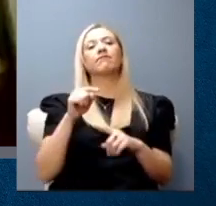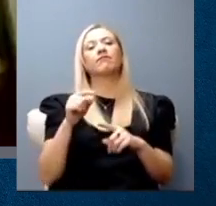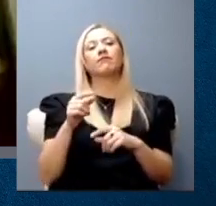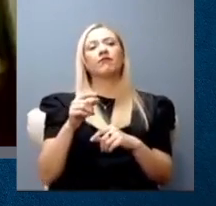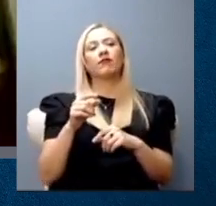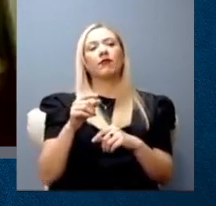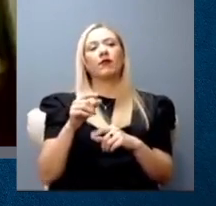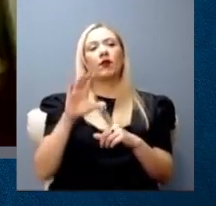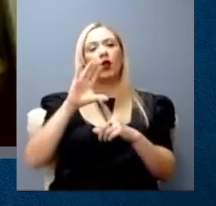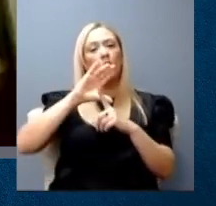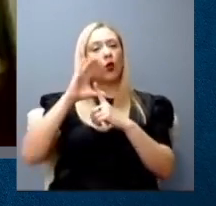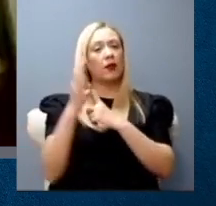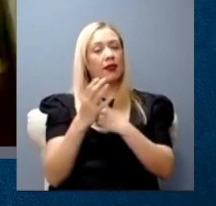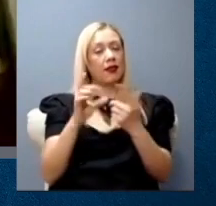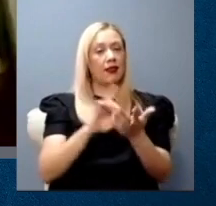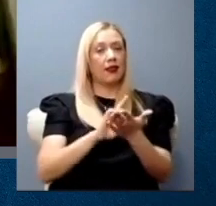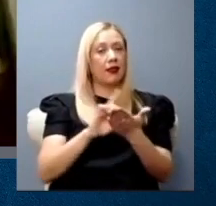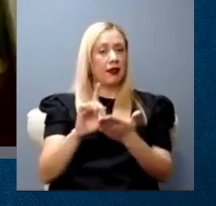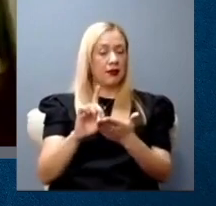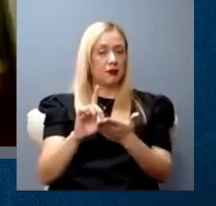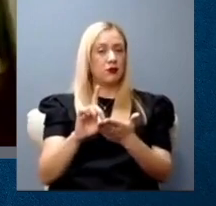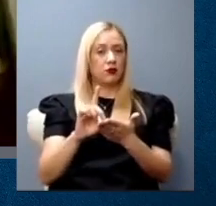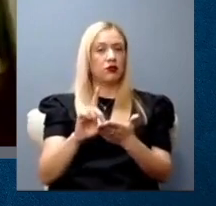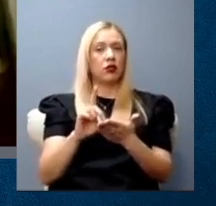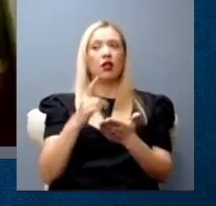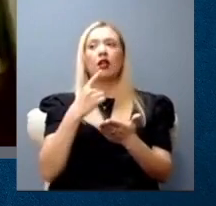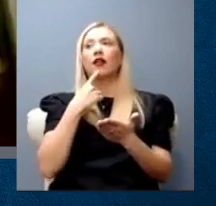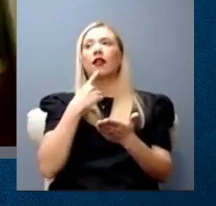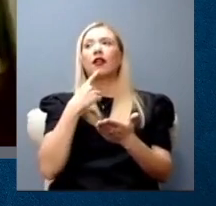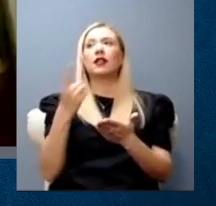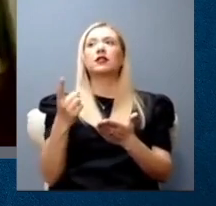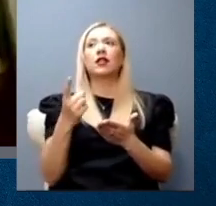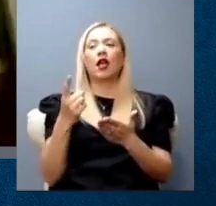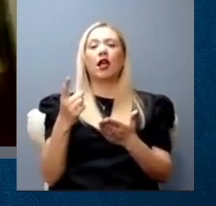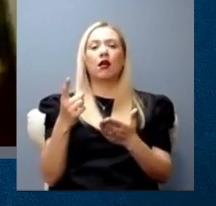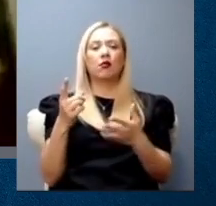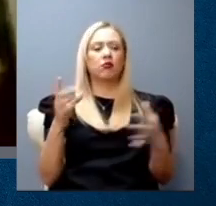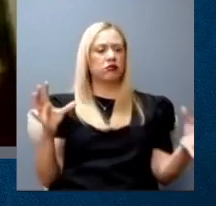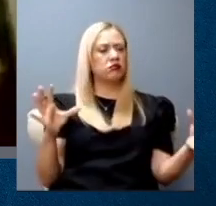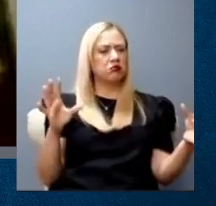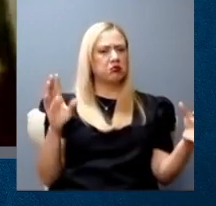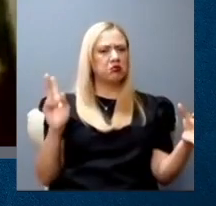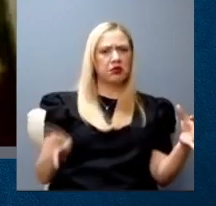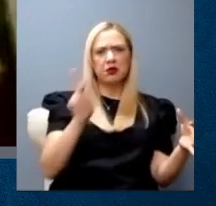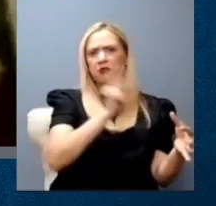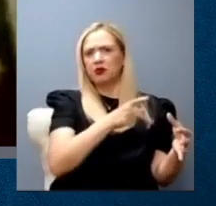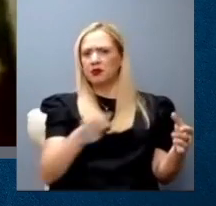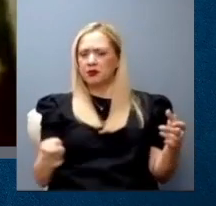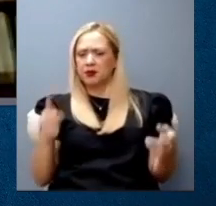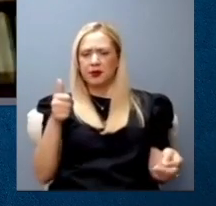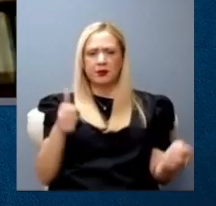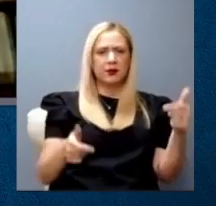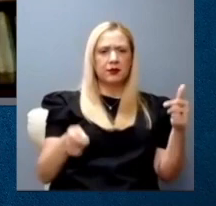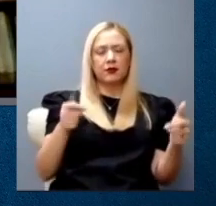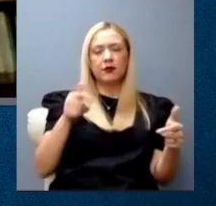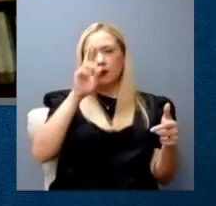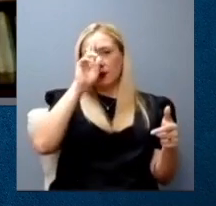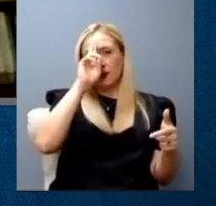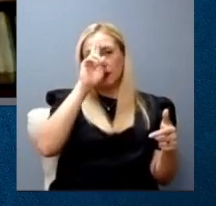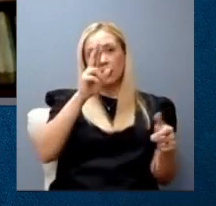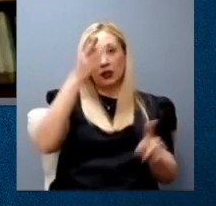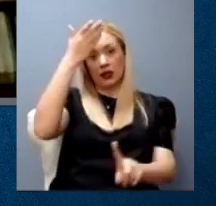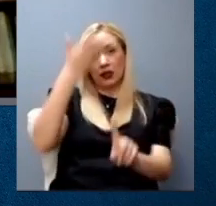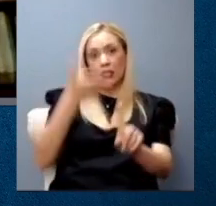el Comité de Derechos Humanos que no son compatibles con el respeto al derecho a la integridad física y moral